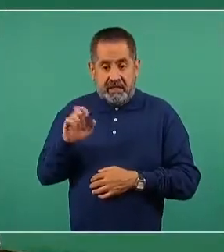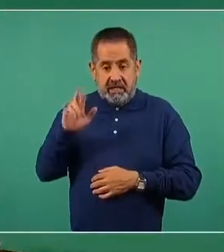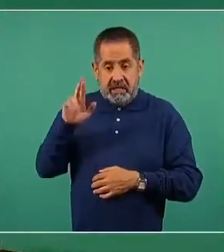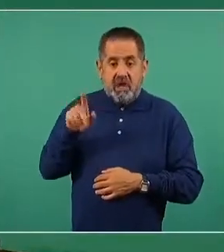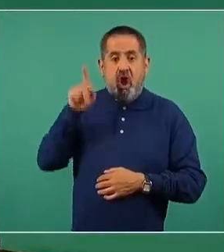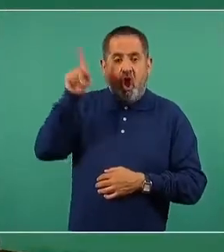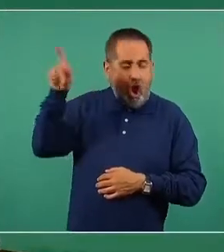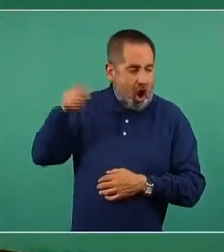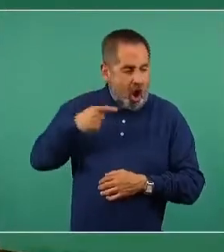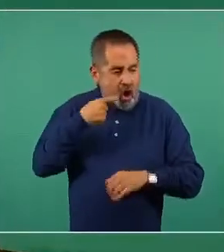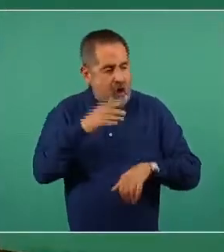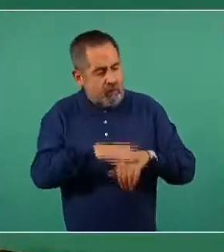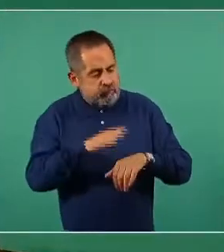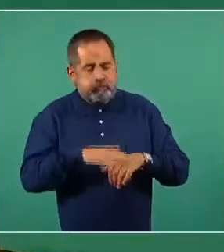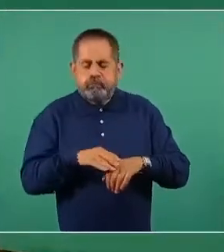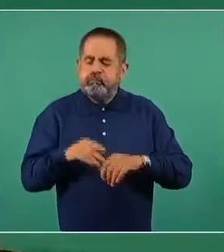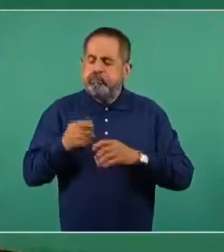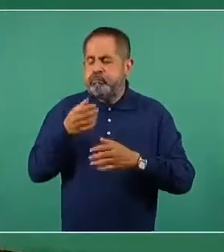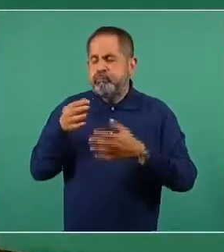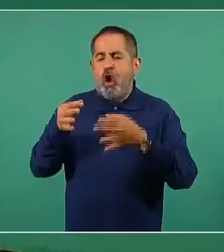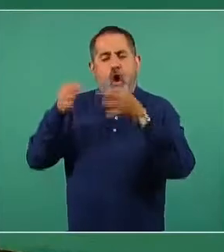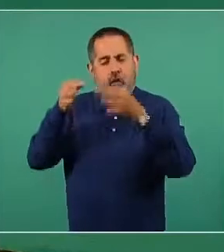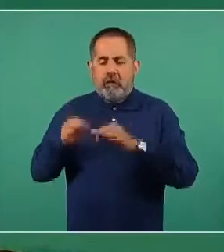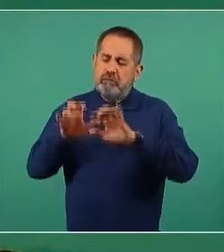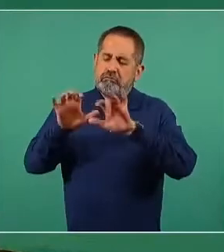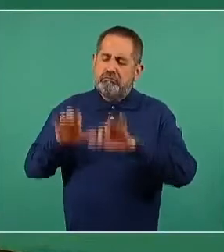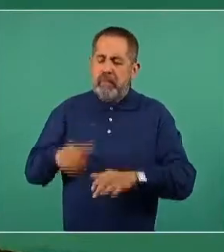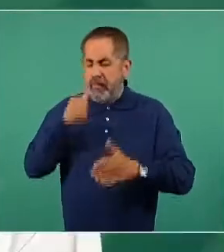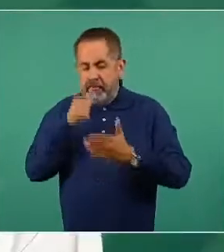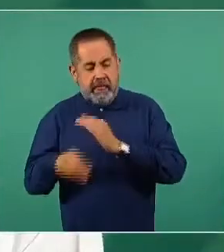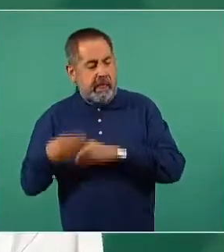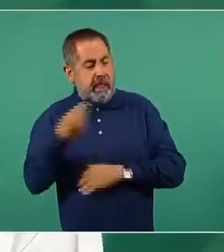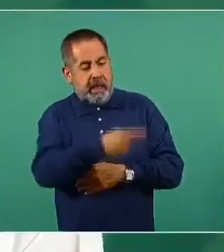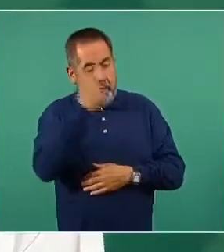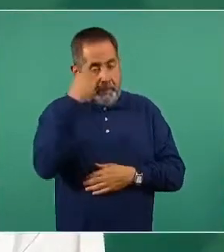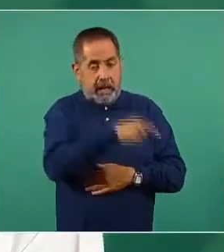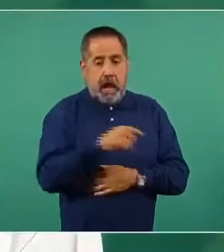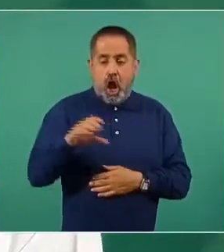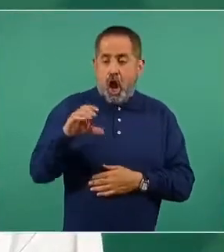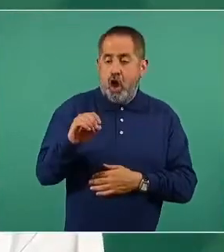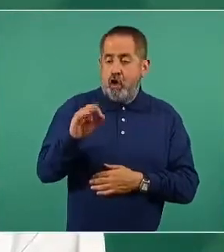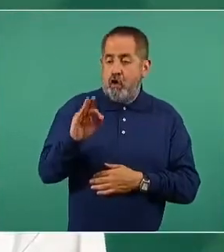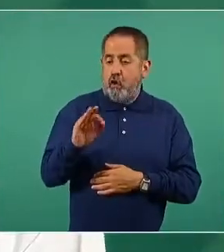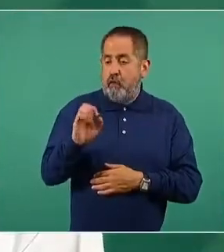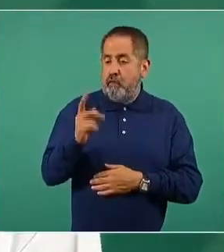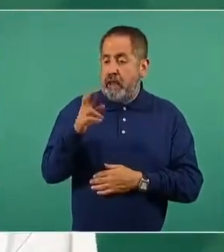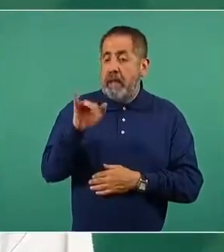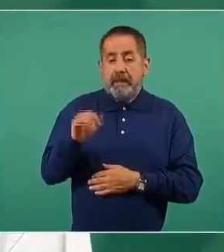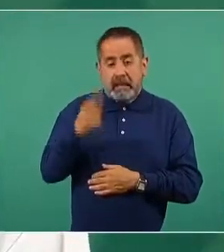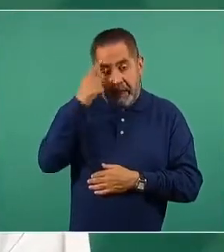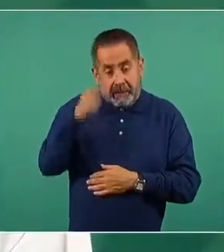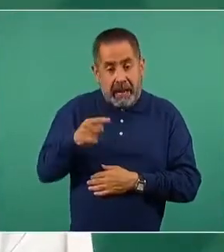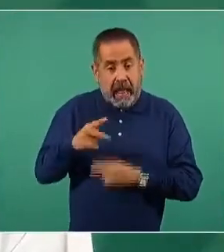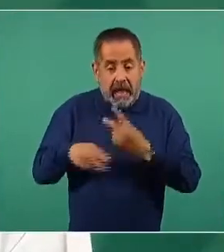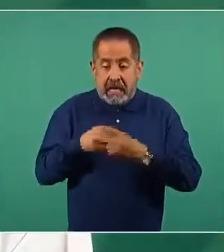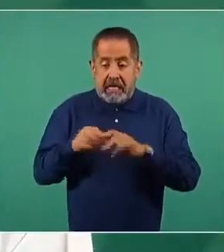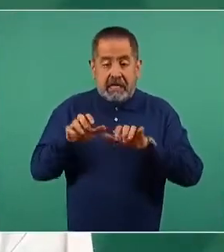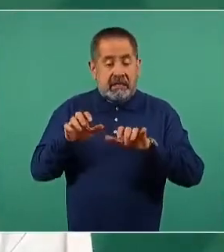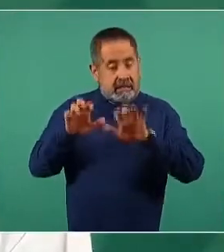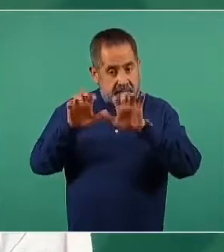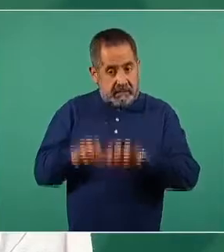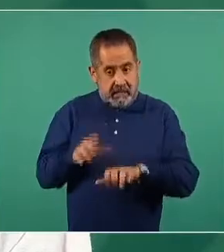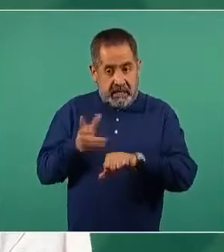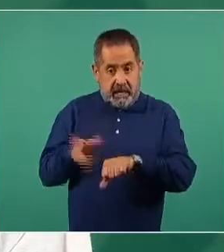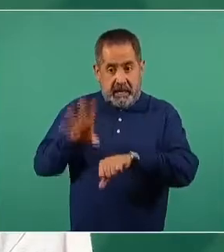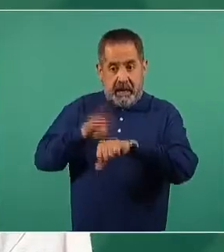formuló una solicitud oficial a COFEPRIS para que se hiciera una modificación en el documento de